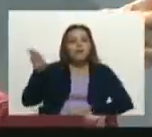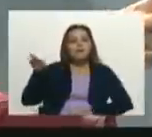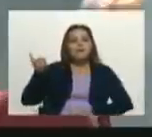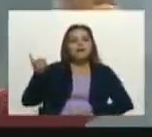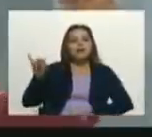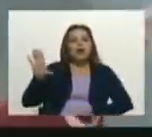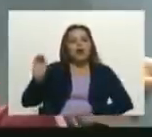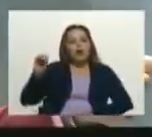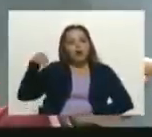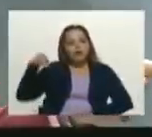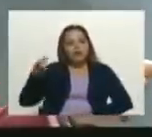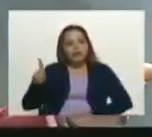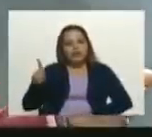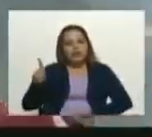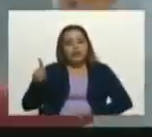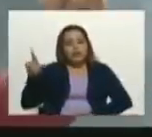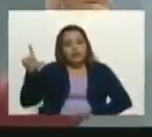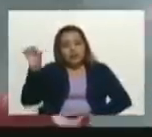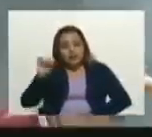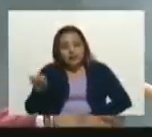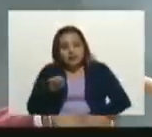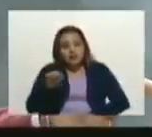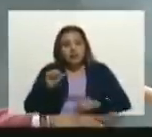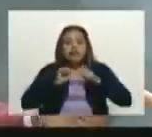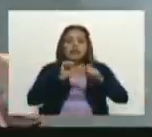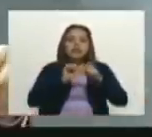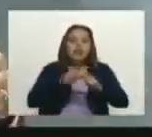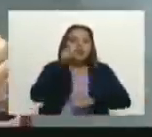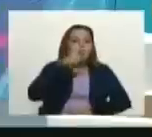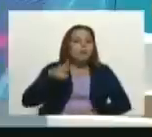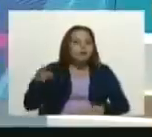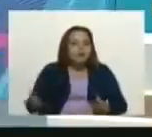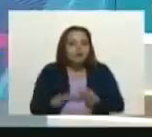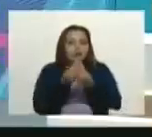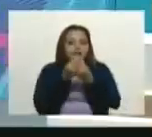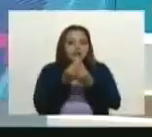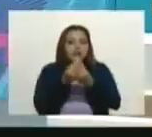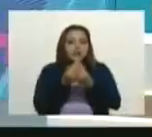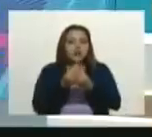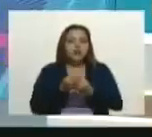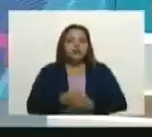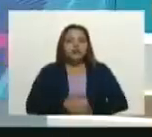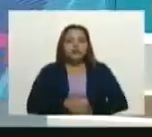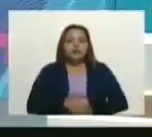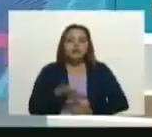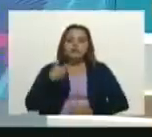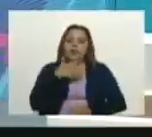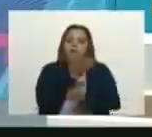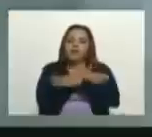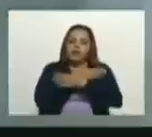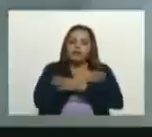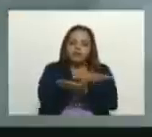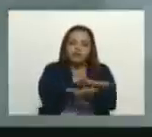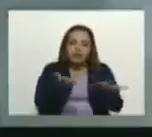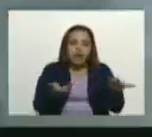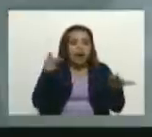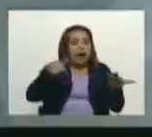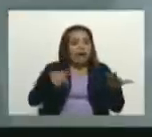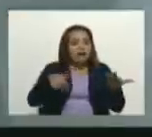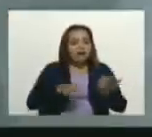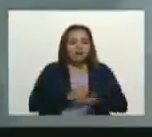seguir junto al pueblo siempre, con el pueblo todo, sin el pueblo nada. Así que los felicito, pues, y desde aquí le damos